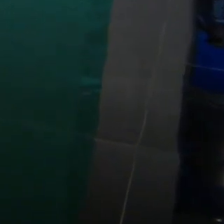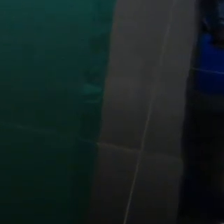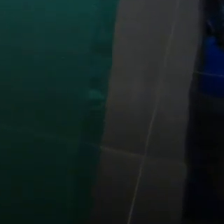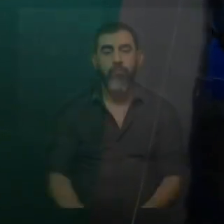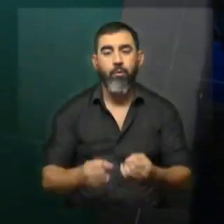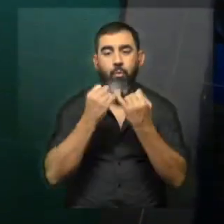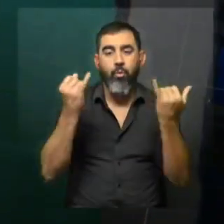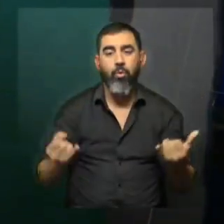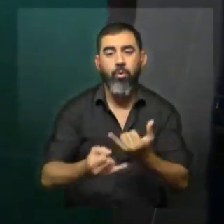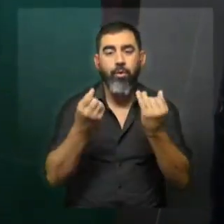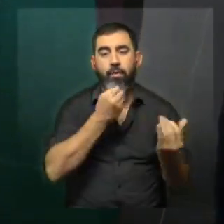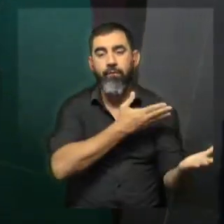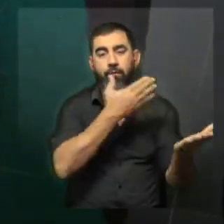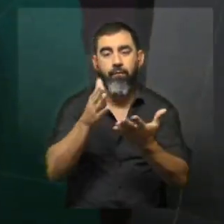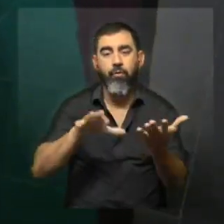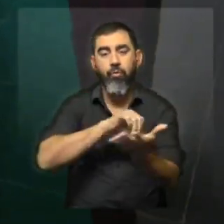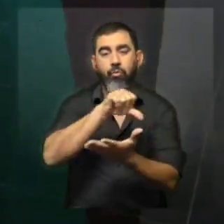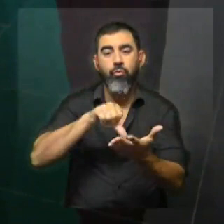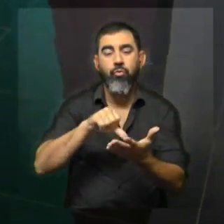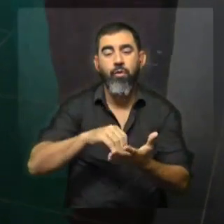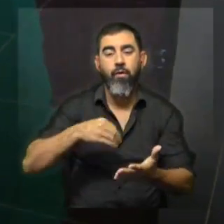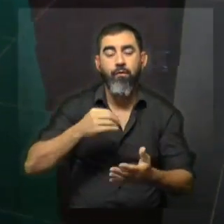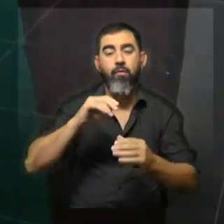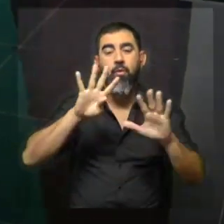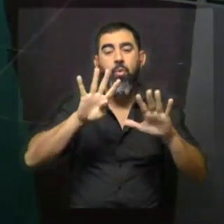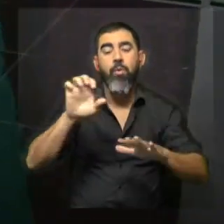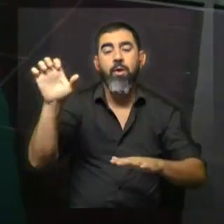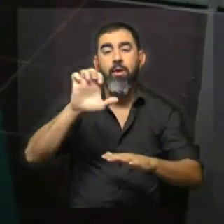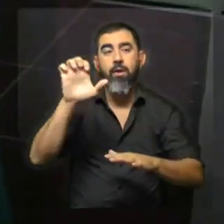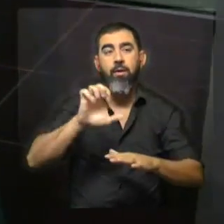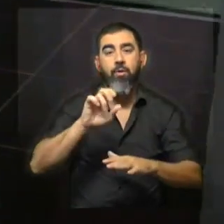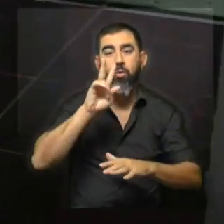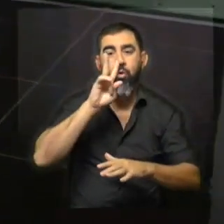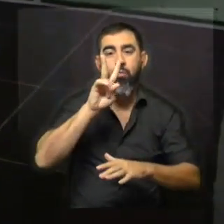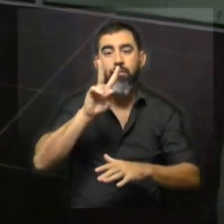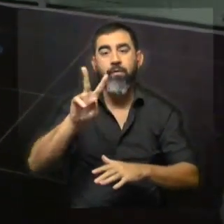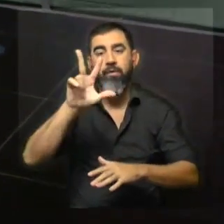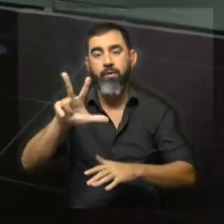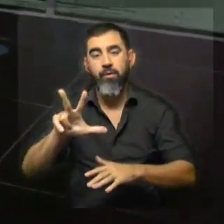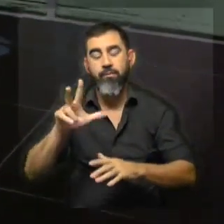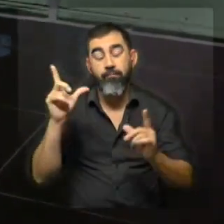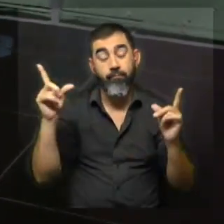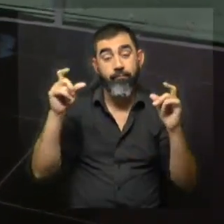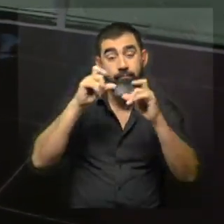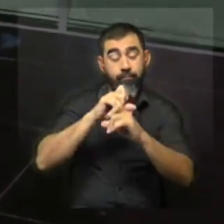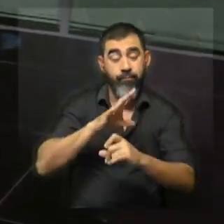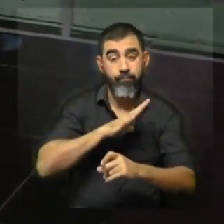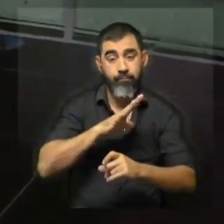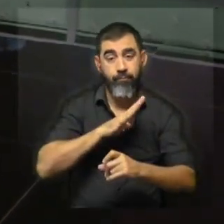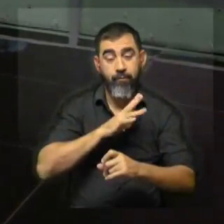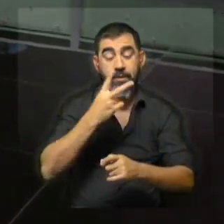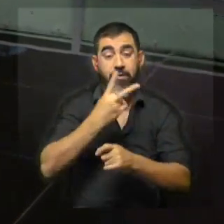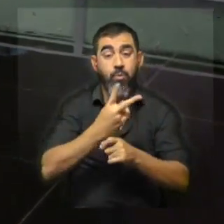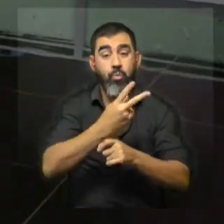Muy buenos días, bienvenidos a Ciudad Viva de lunes 9 de enero 2023. Todavía me cuesta, ¿Sí? Porque ya estamos segunda